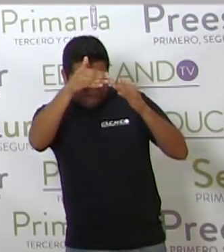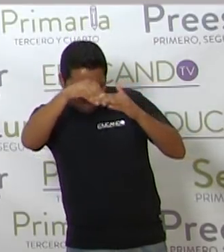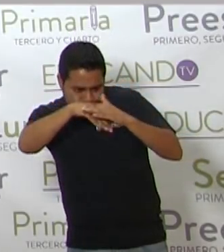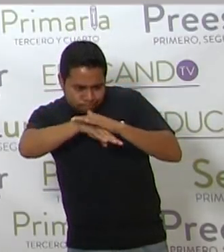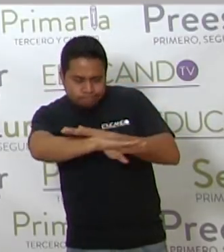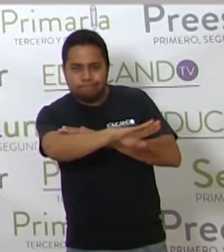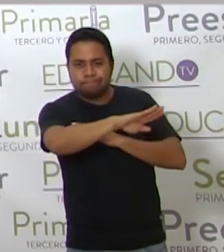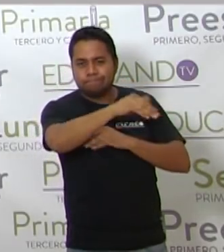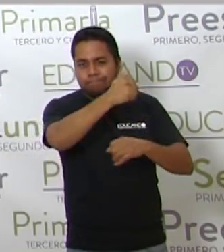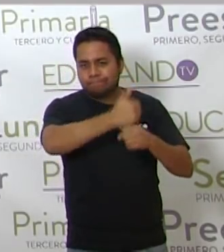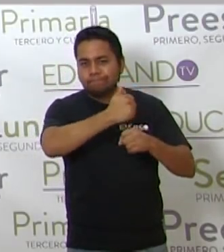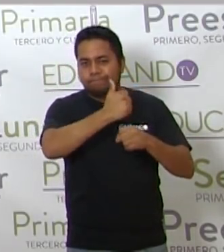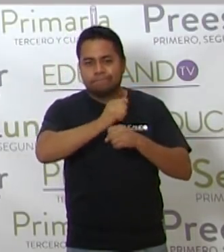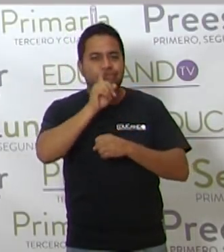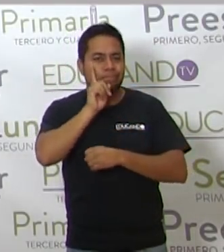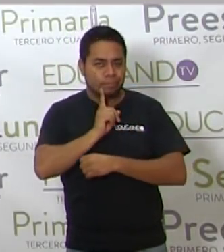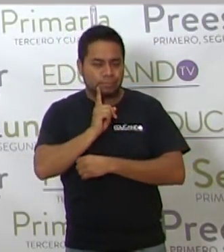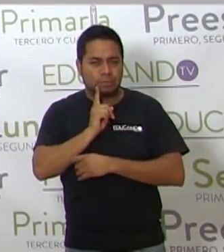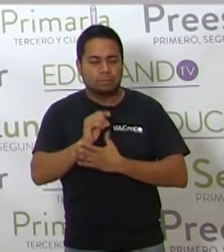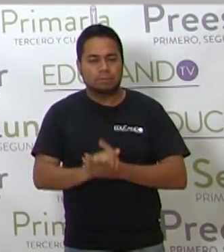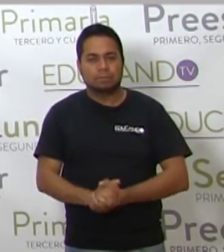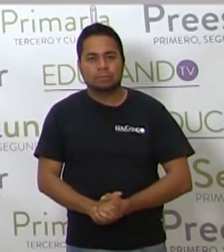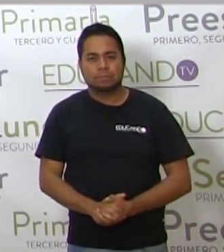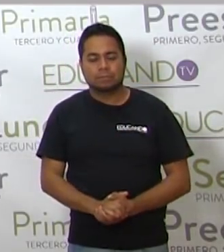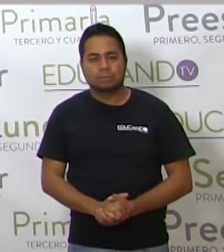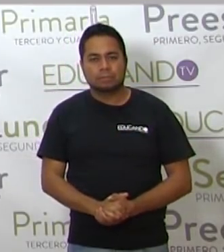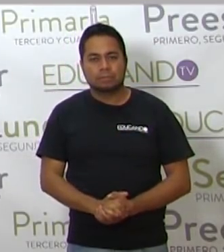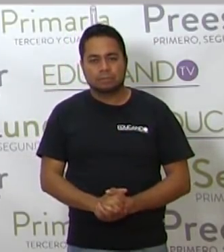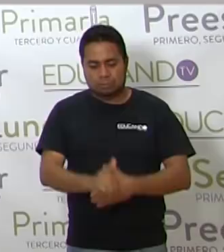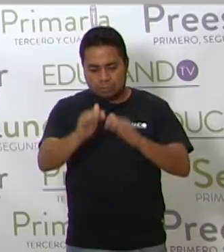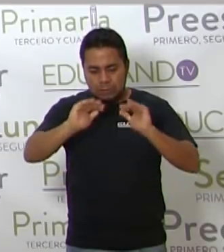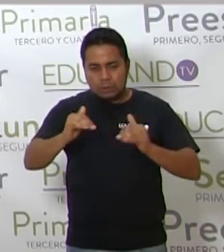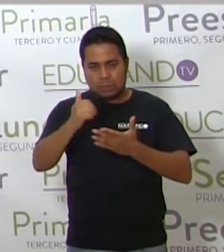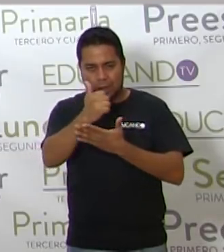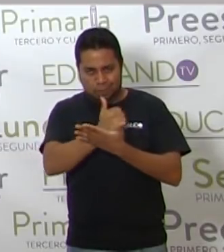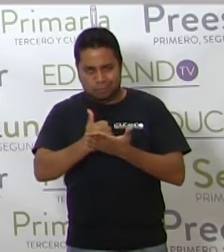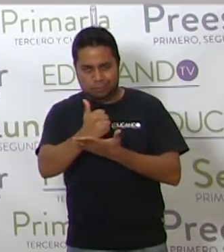la abuelita. Vamos con el de color azul.